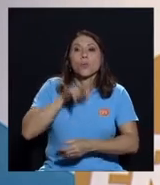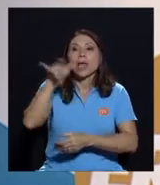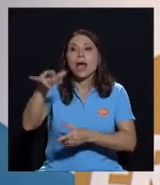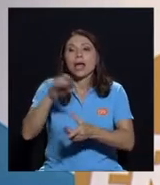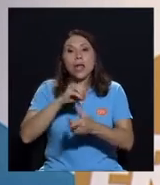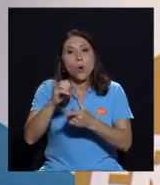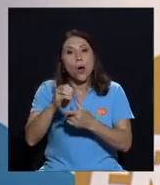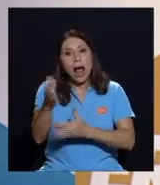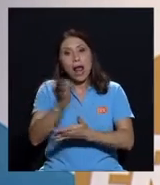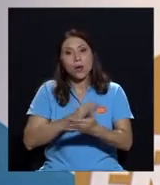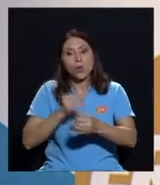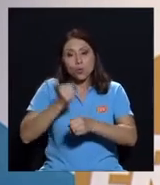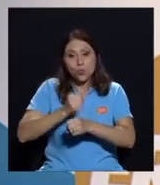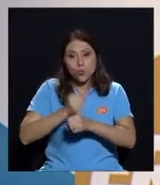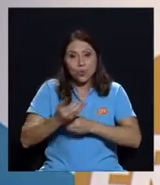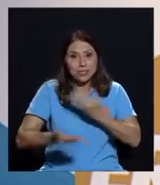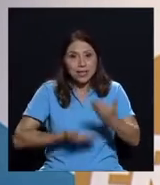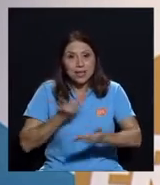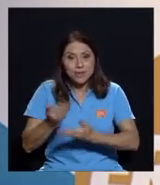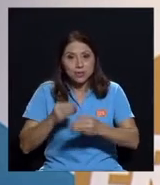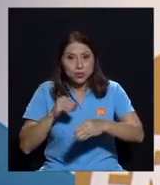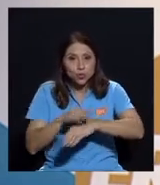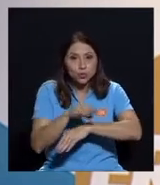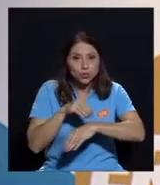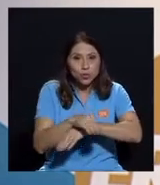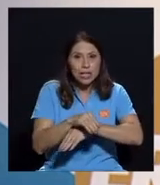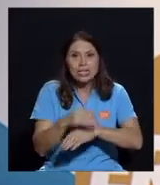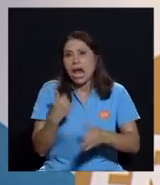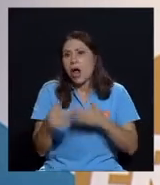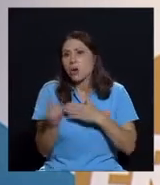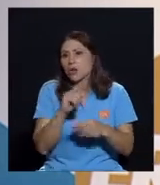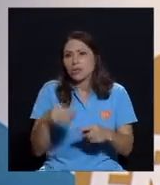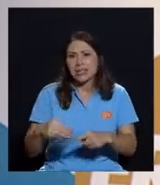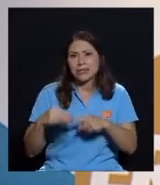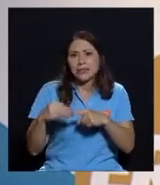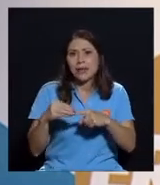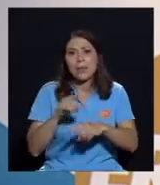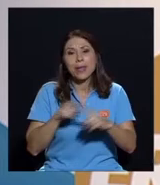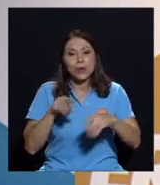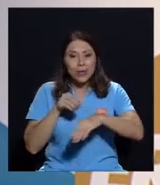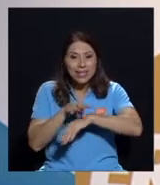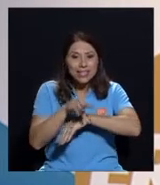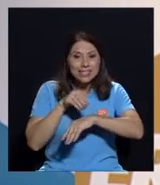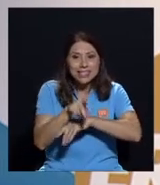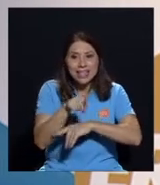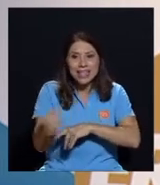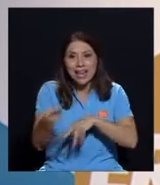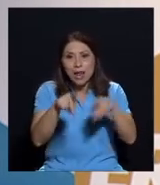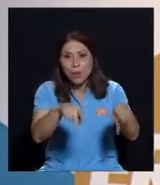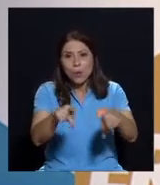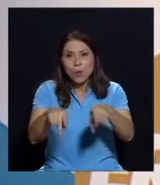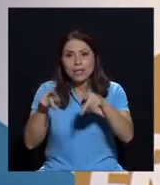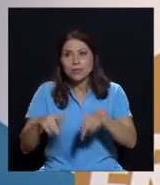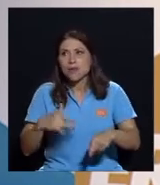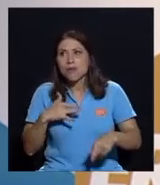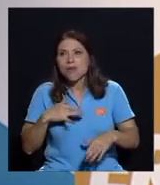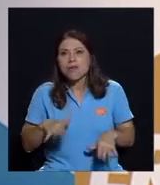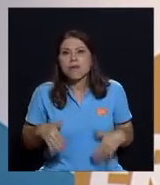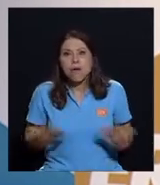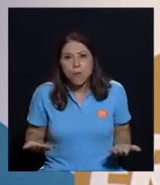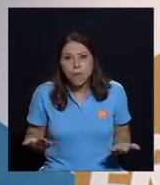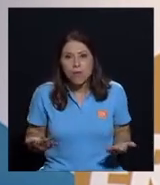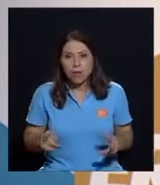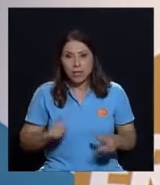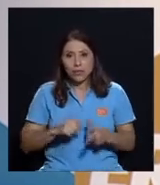significativa incide en el ánimo de la población entonces hay que ser muy rigurosos en no incurrir en gastos superfluos no tanto por la magnitud